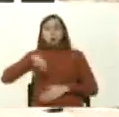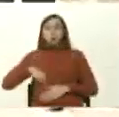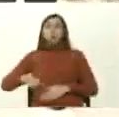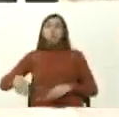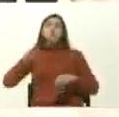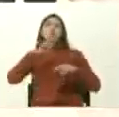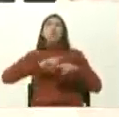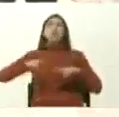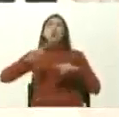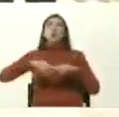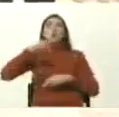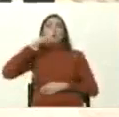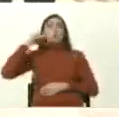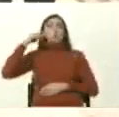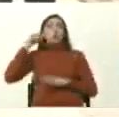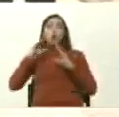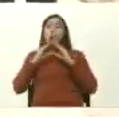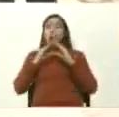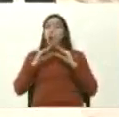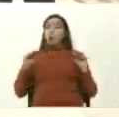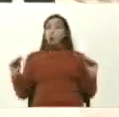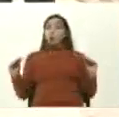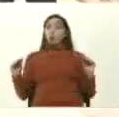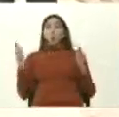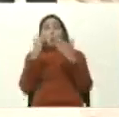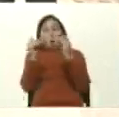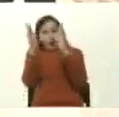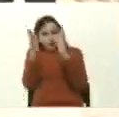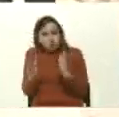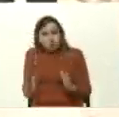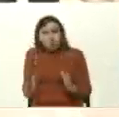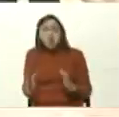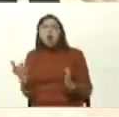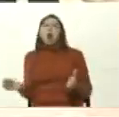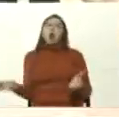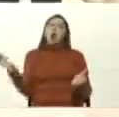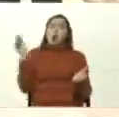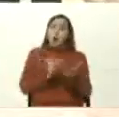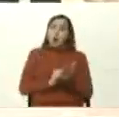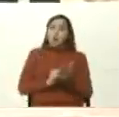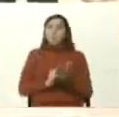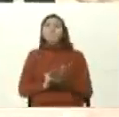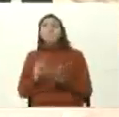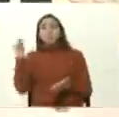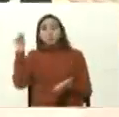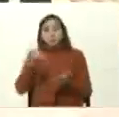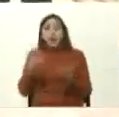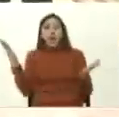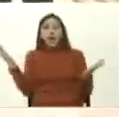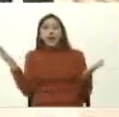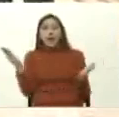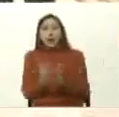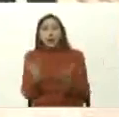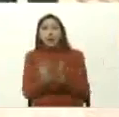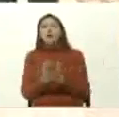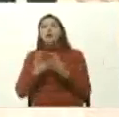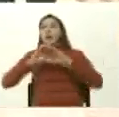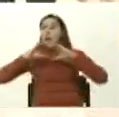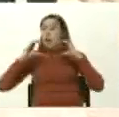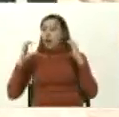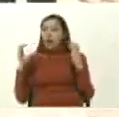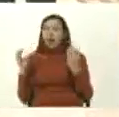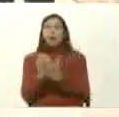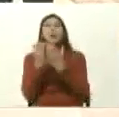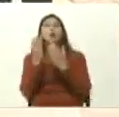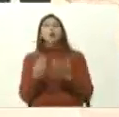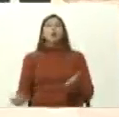niños, niñas, todos nuestros muchachos vuelven a las clases, vuelven a nuestros colegios,